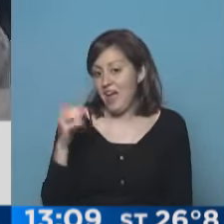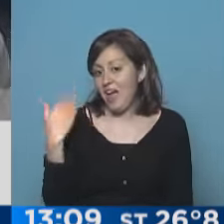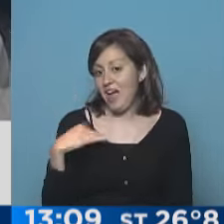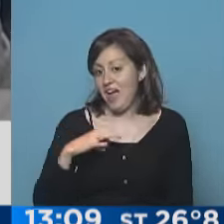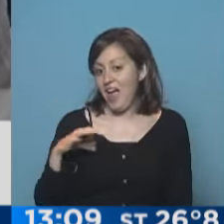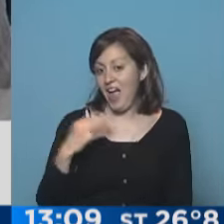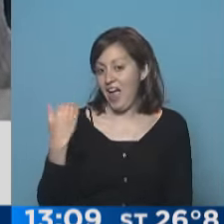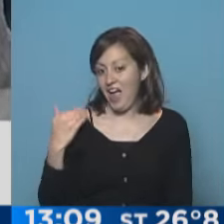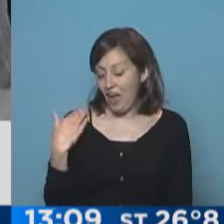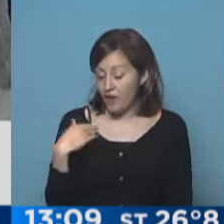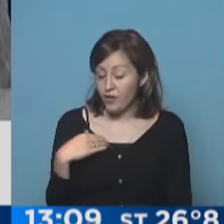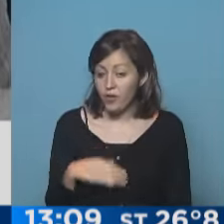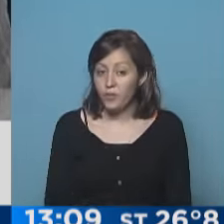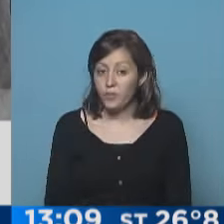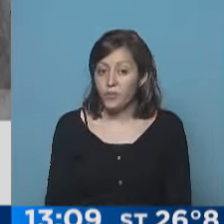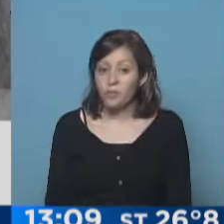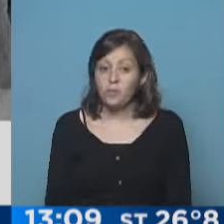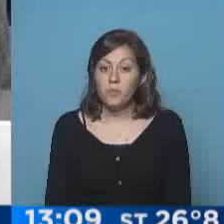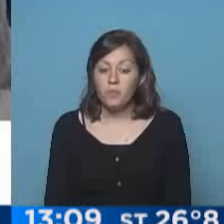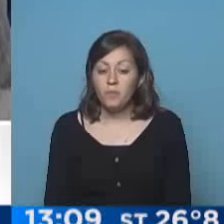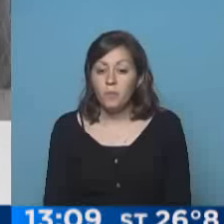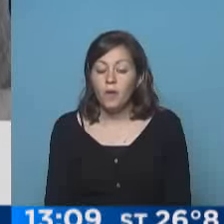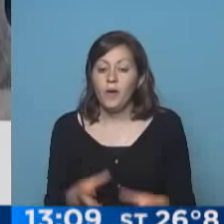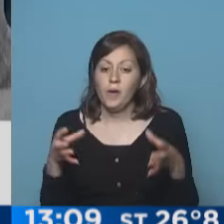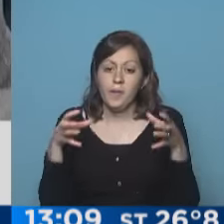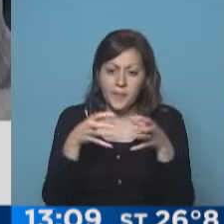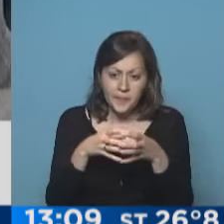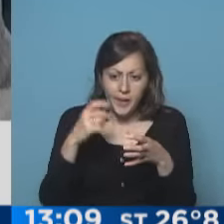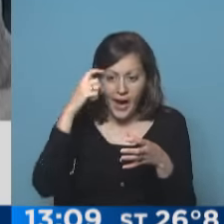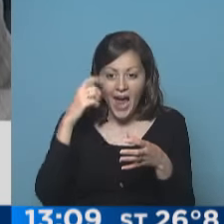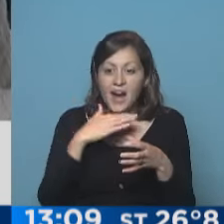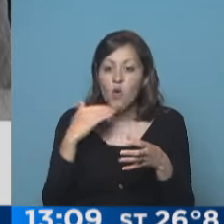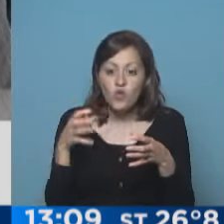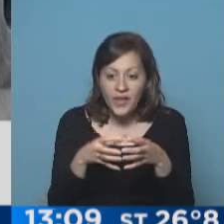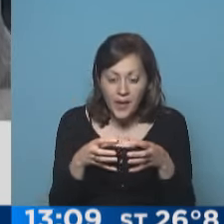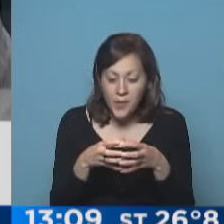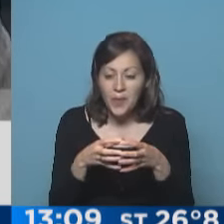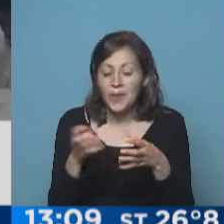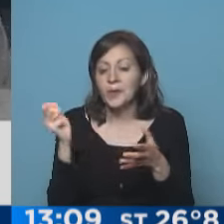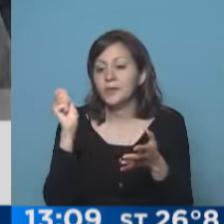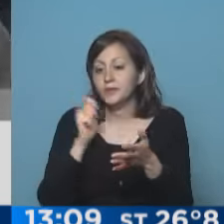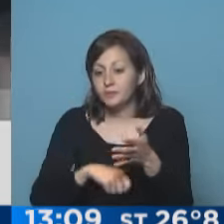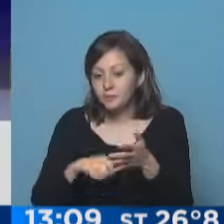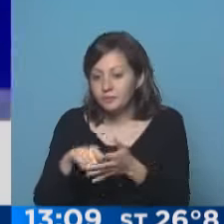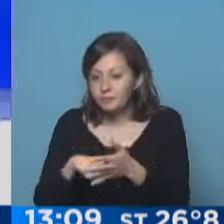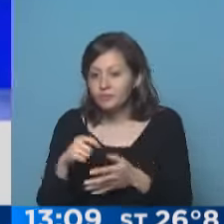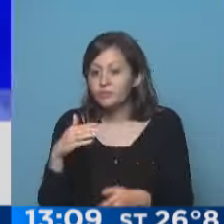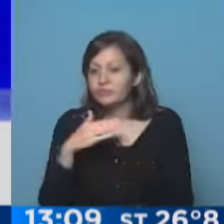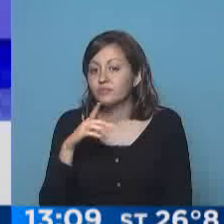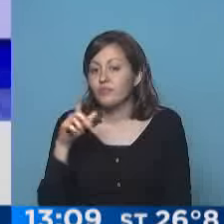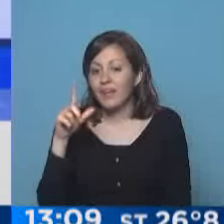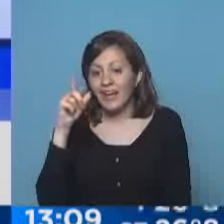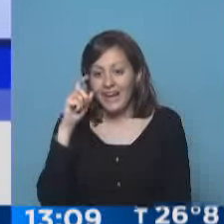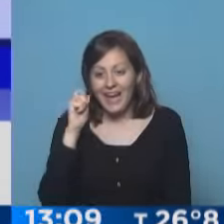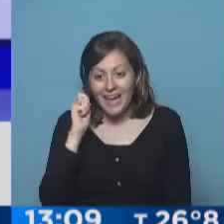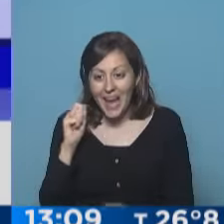tienen que ver con las iniciativas que ha enviado el poder ejecutivo o que han eh firmado los eh legisladores del oficialismo